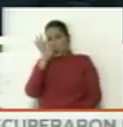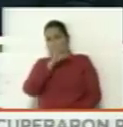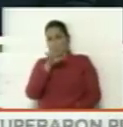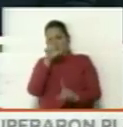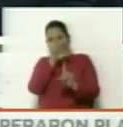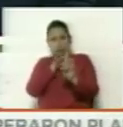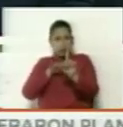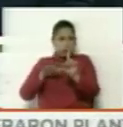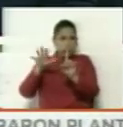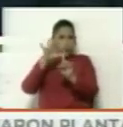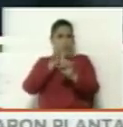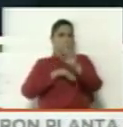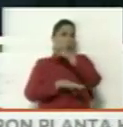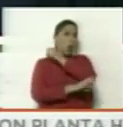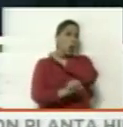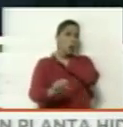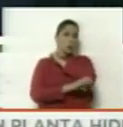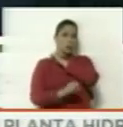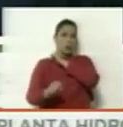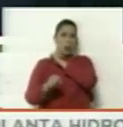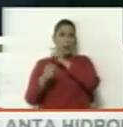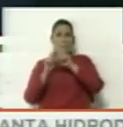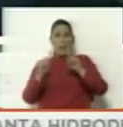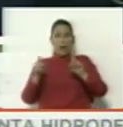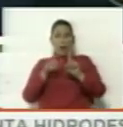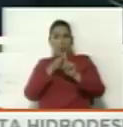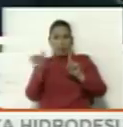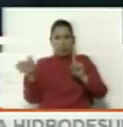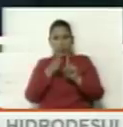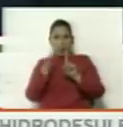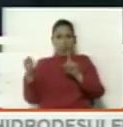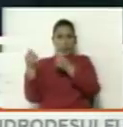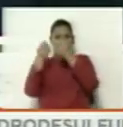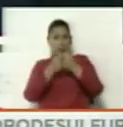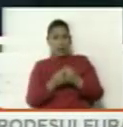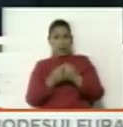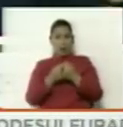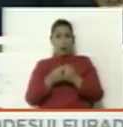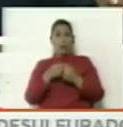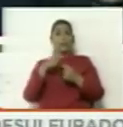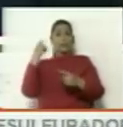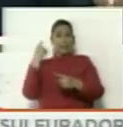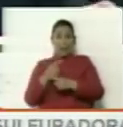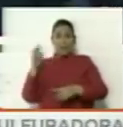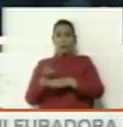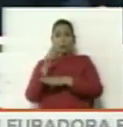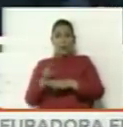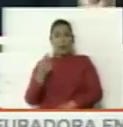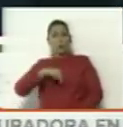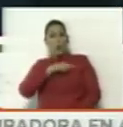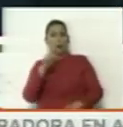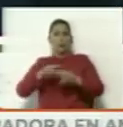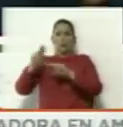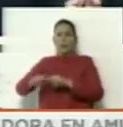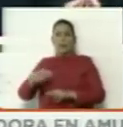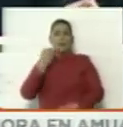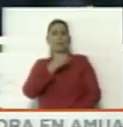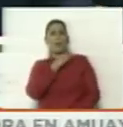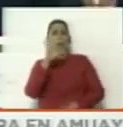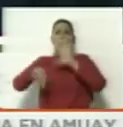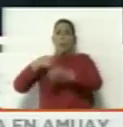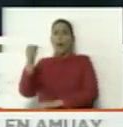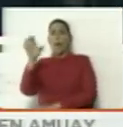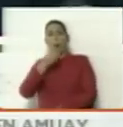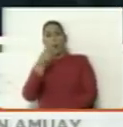corrupción para desviar los dineros que sirven para nuestros niños enfermos para comprar